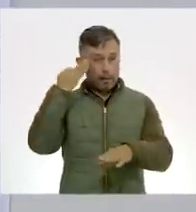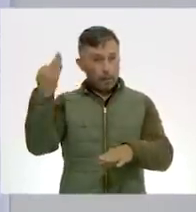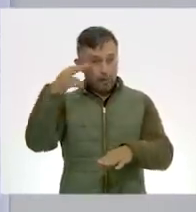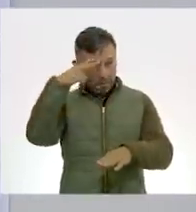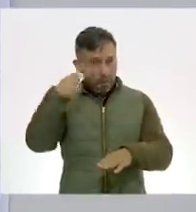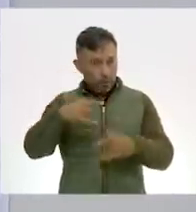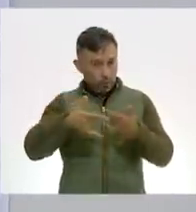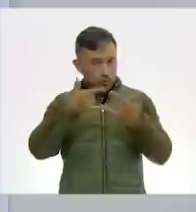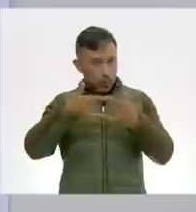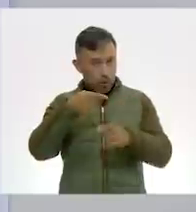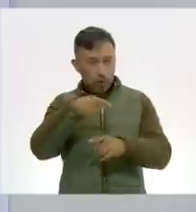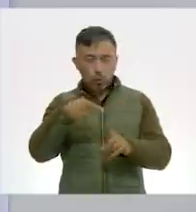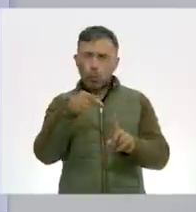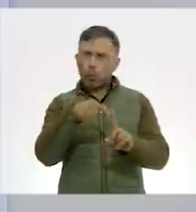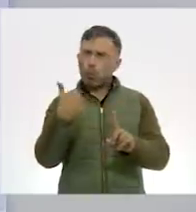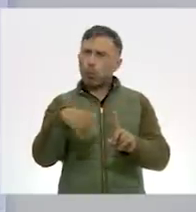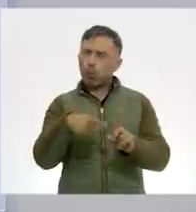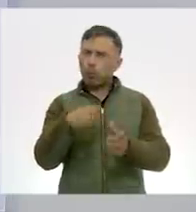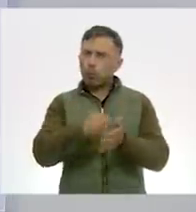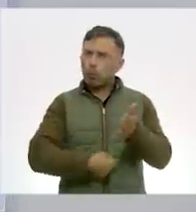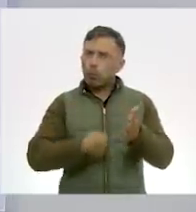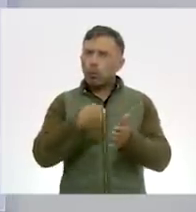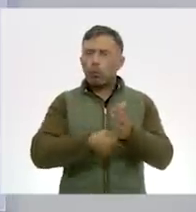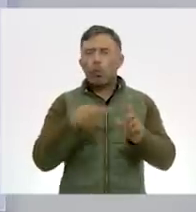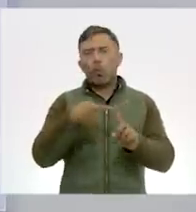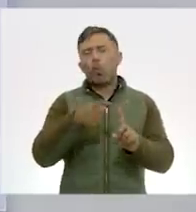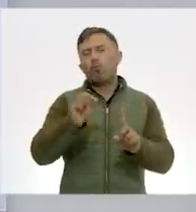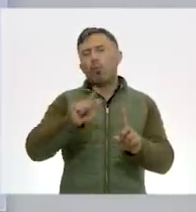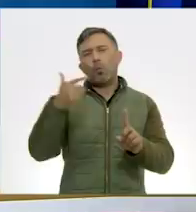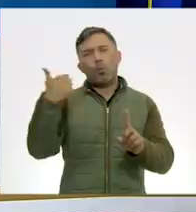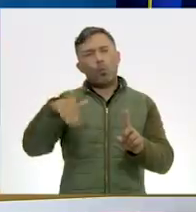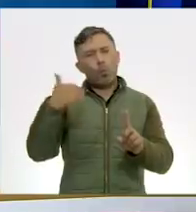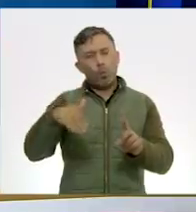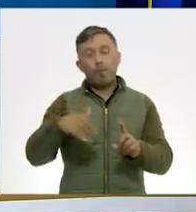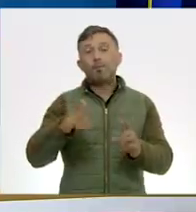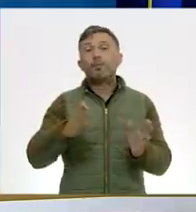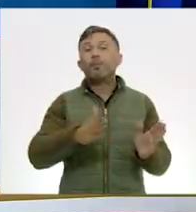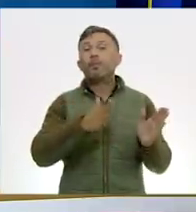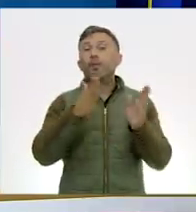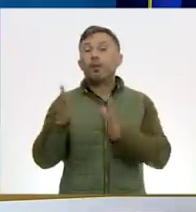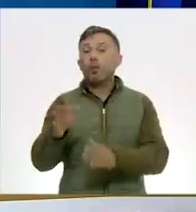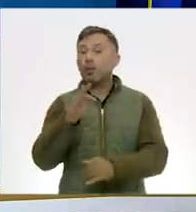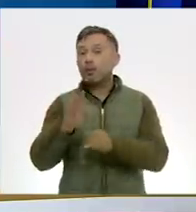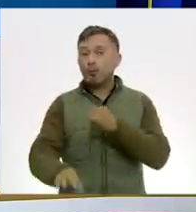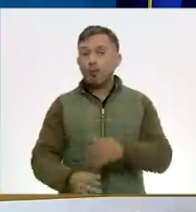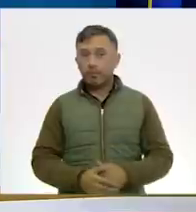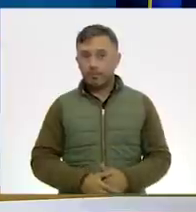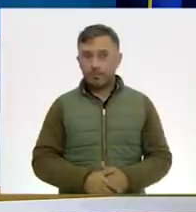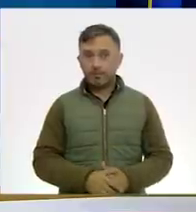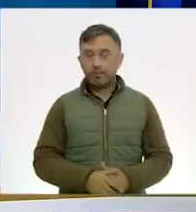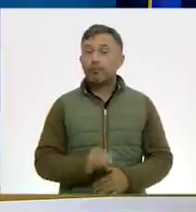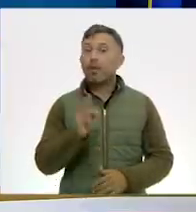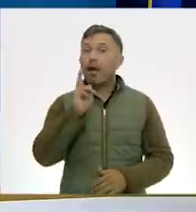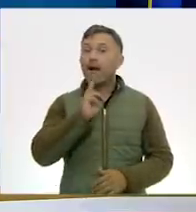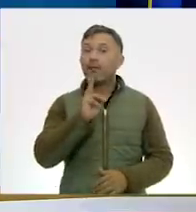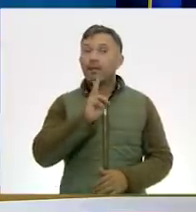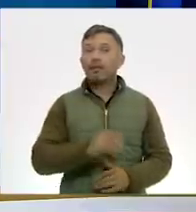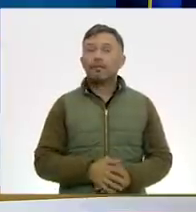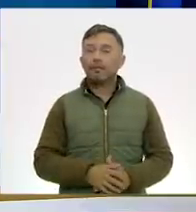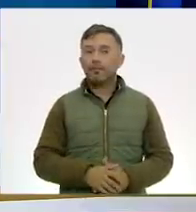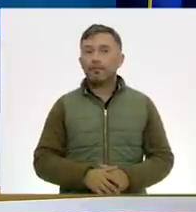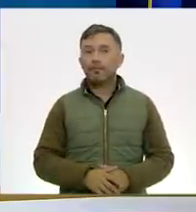historia. Así es. Bien, y vamos Finalmente. con el último. A ver, ¿qué nos